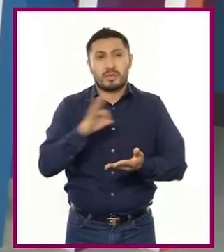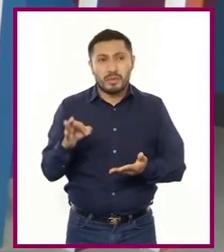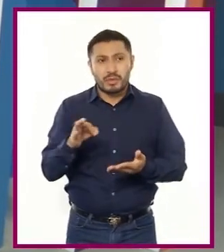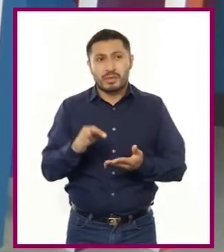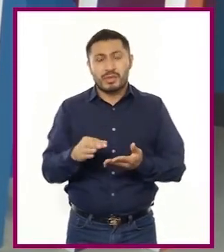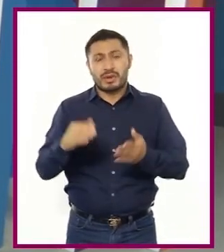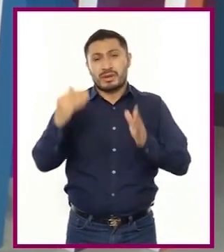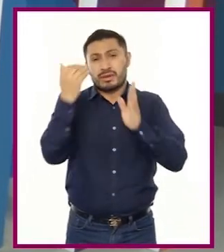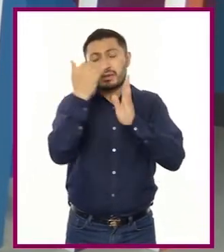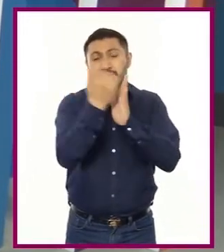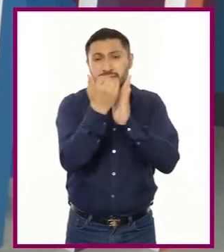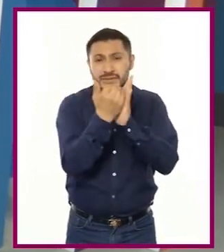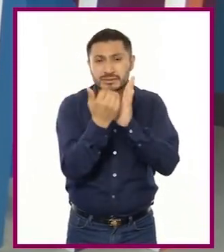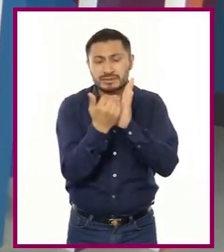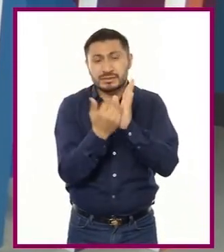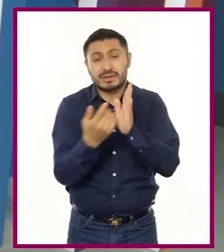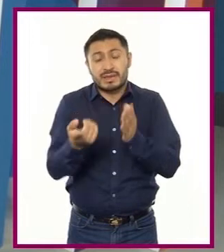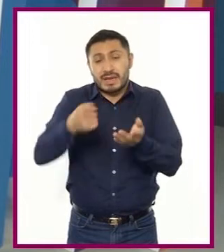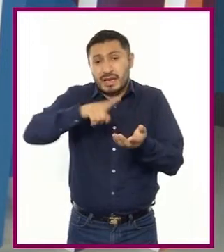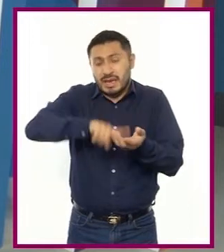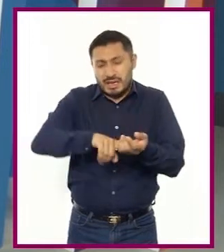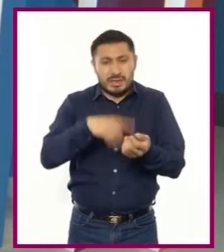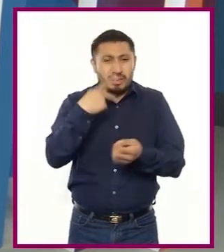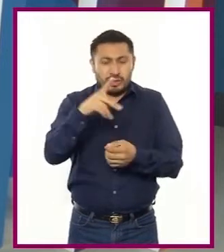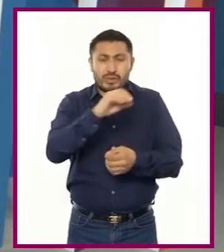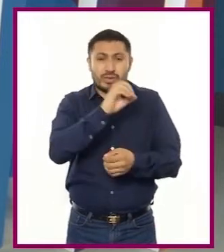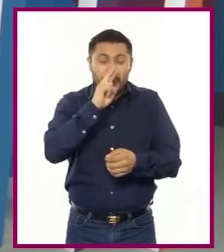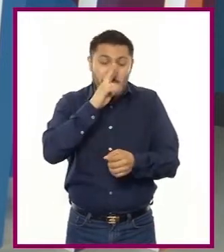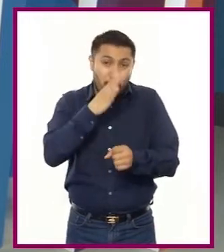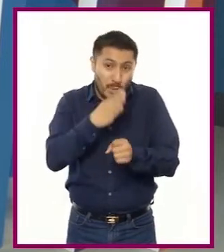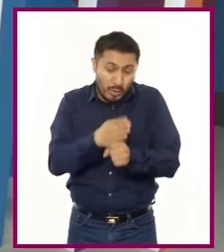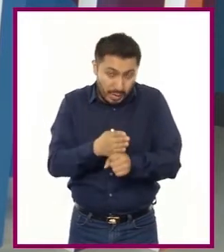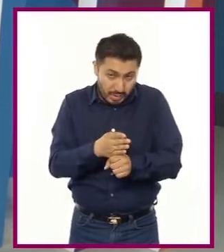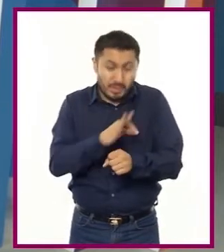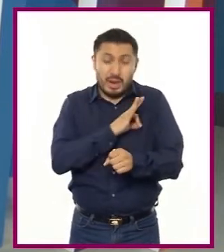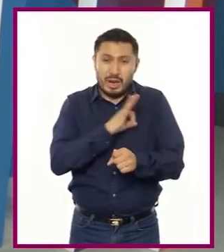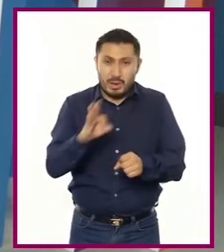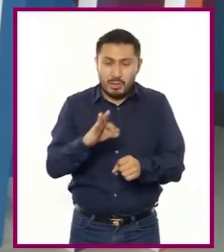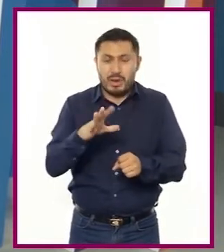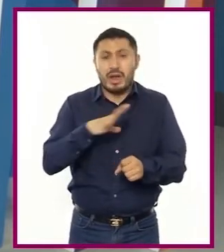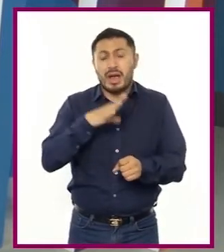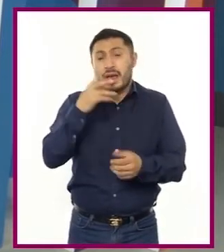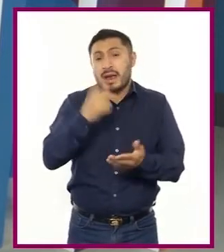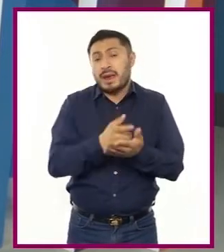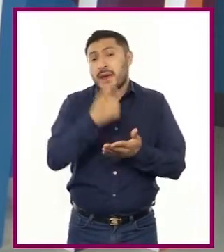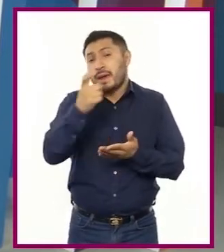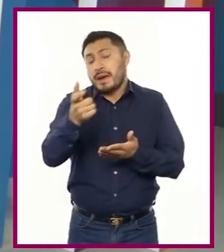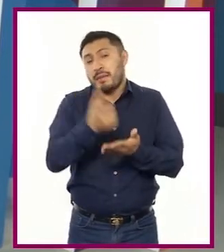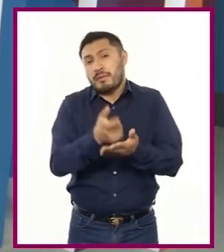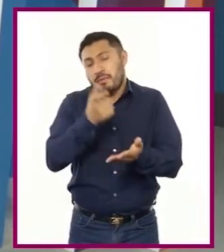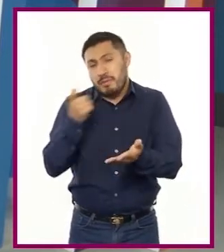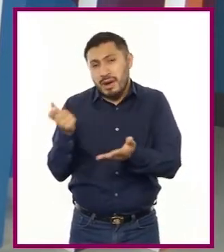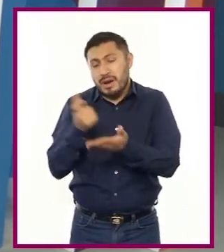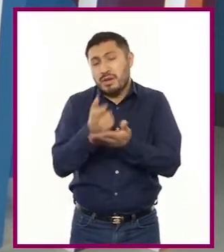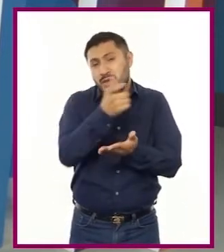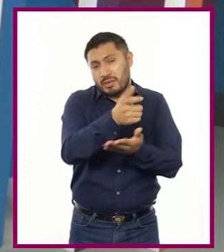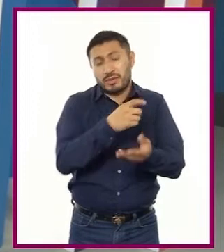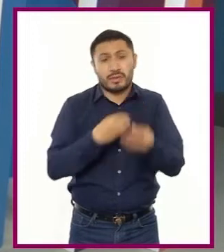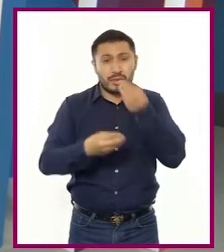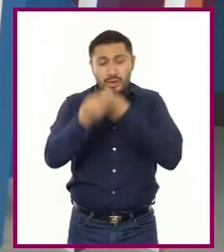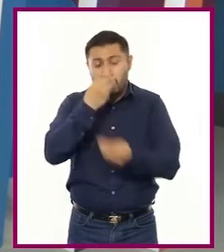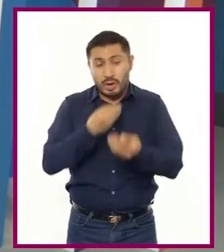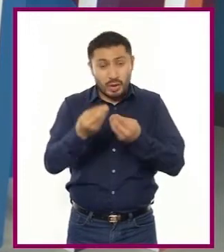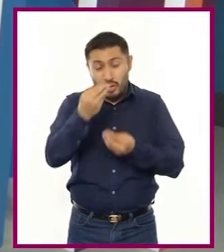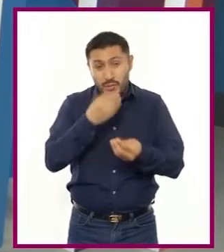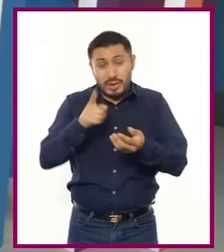las medidas que, dentro de sus facultades, le permitan obtener el pago de alimentos por parte del Estado, al